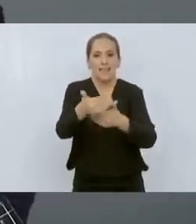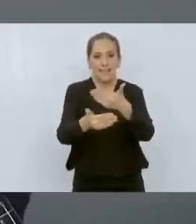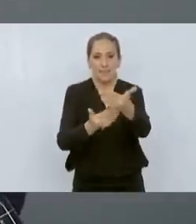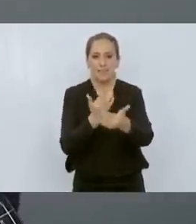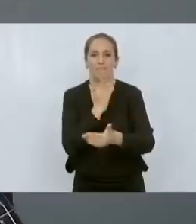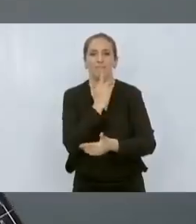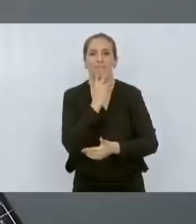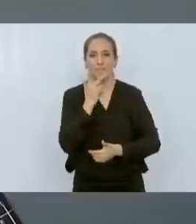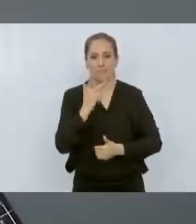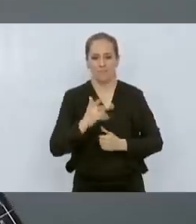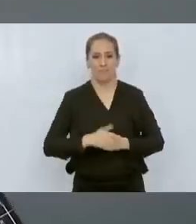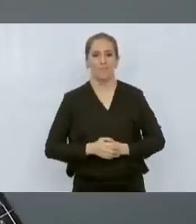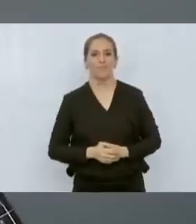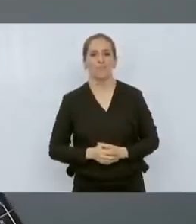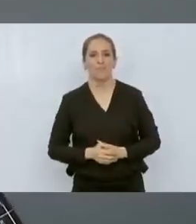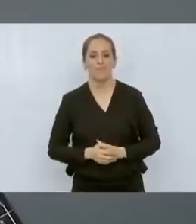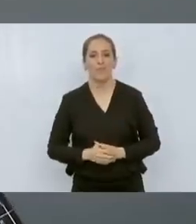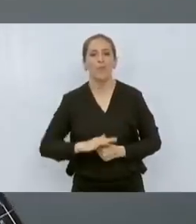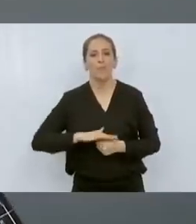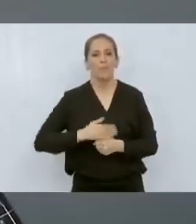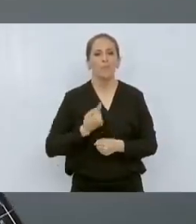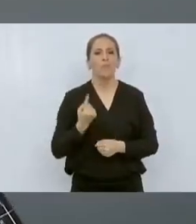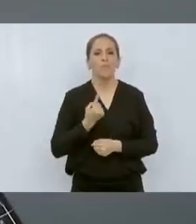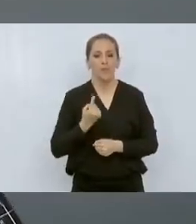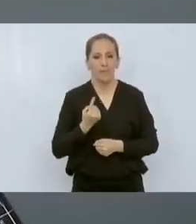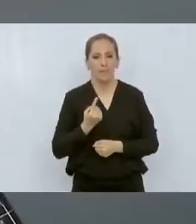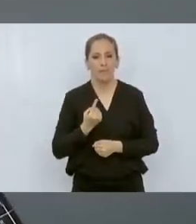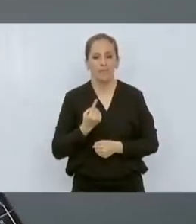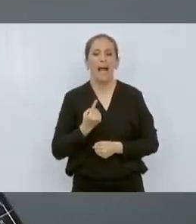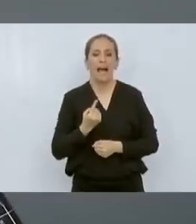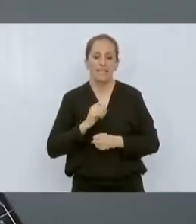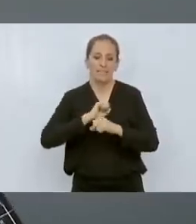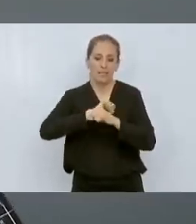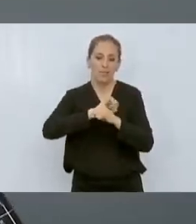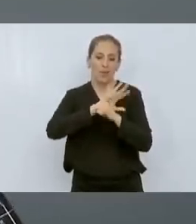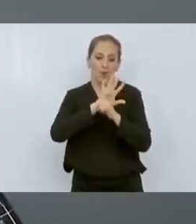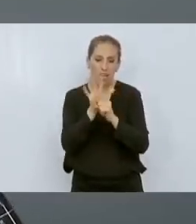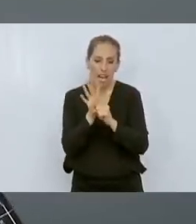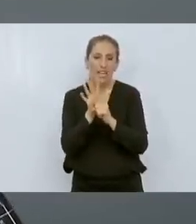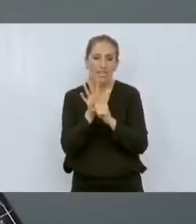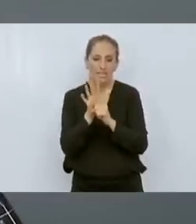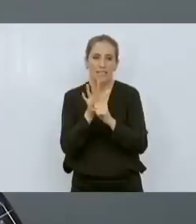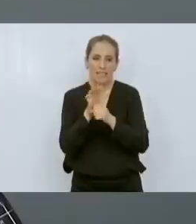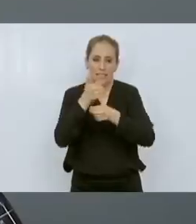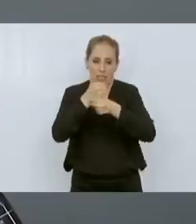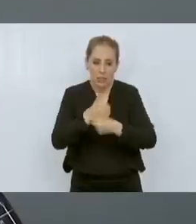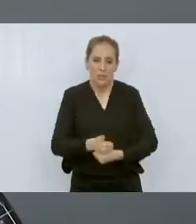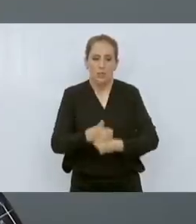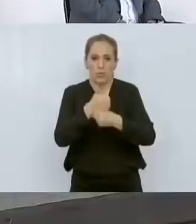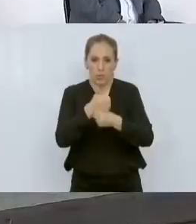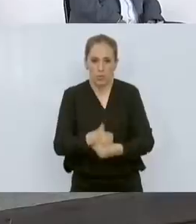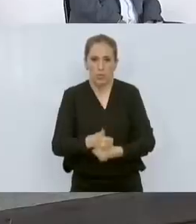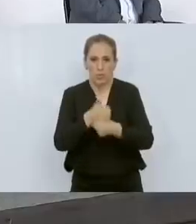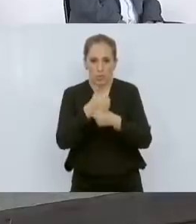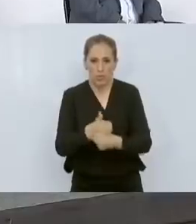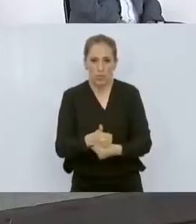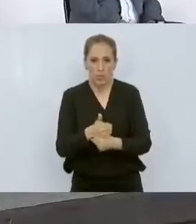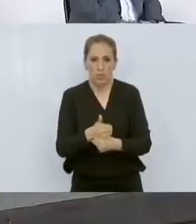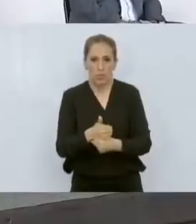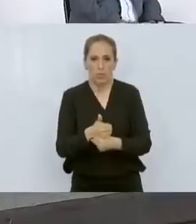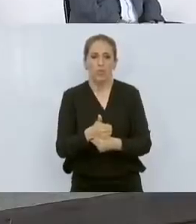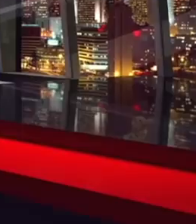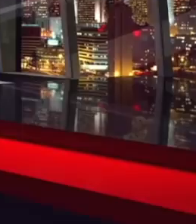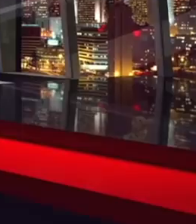nos metió la pandemia, que causa tanto dolor, tanto